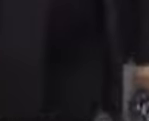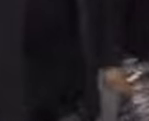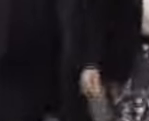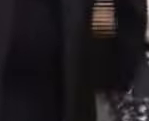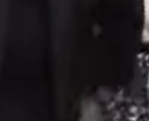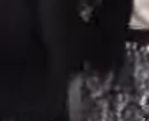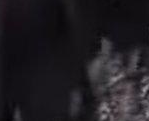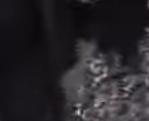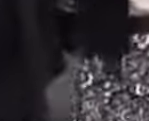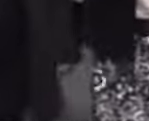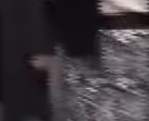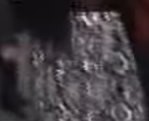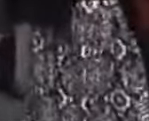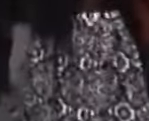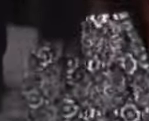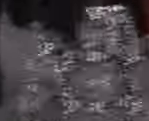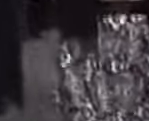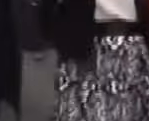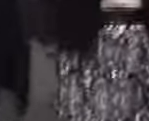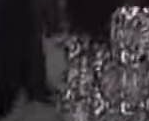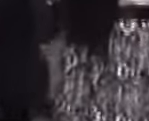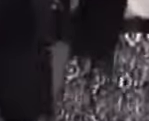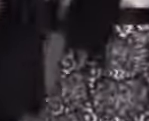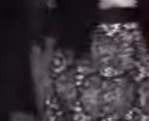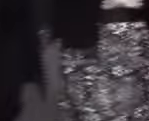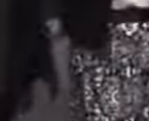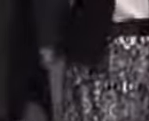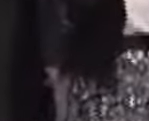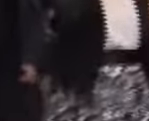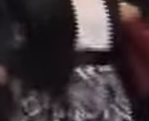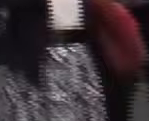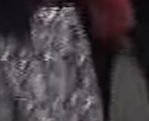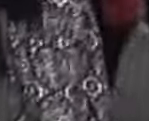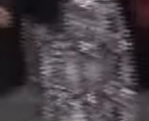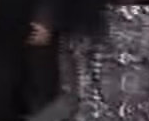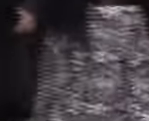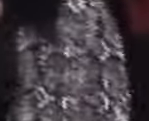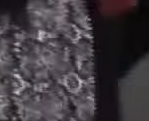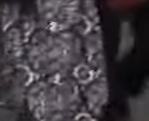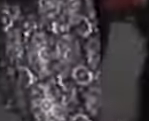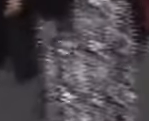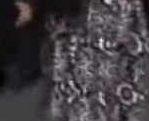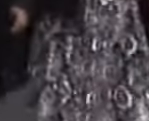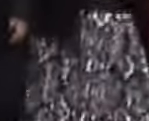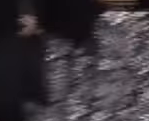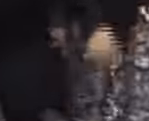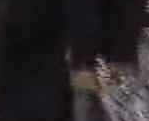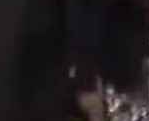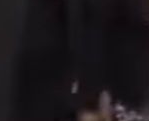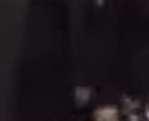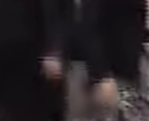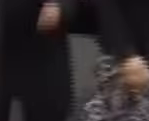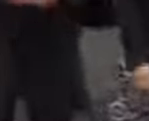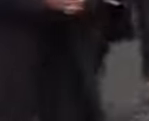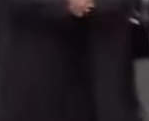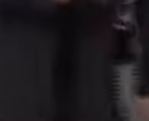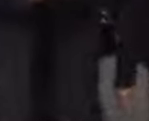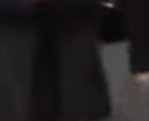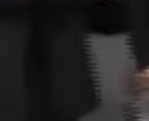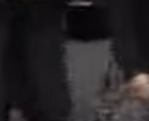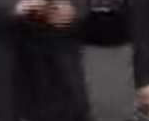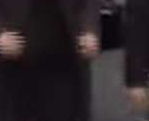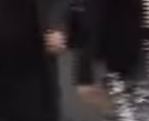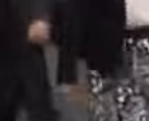Bueno, en esta oportunidad las ministras, ellas encabezan al grupo que se desplaza